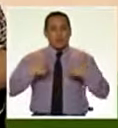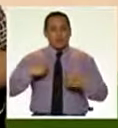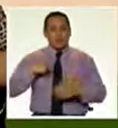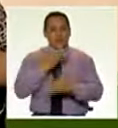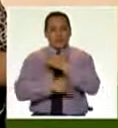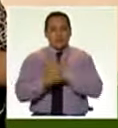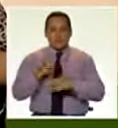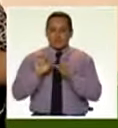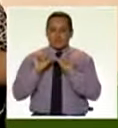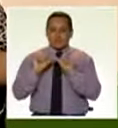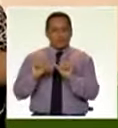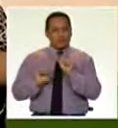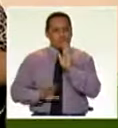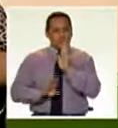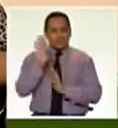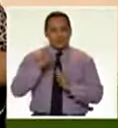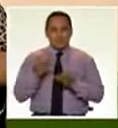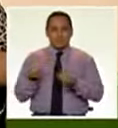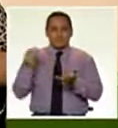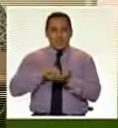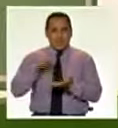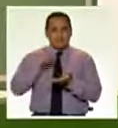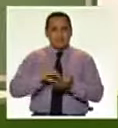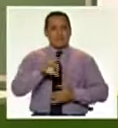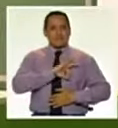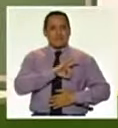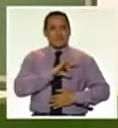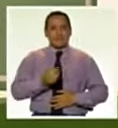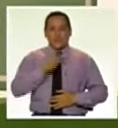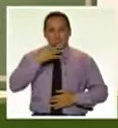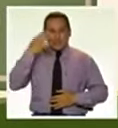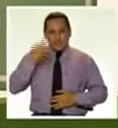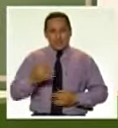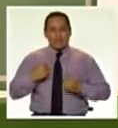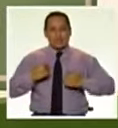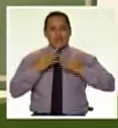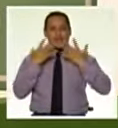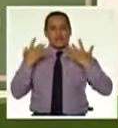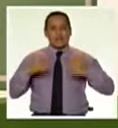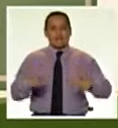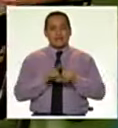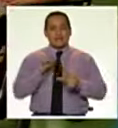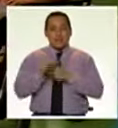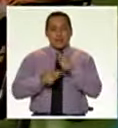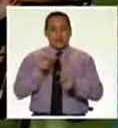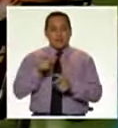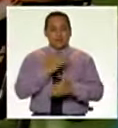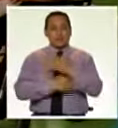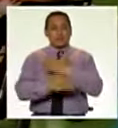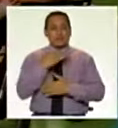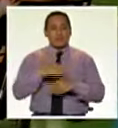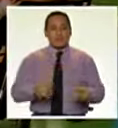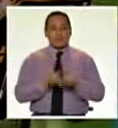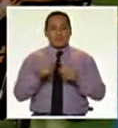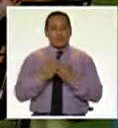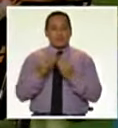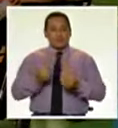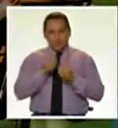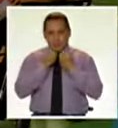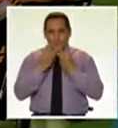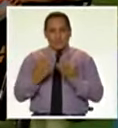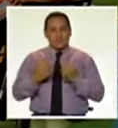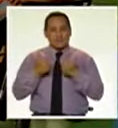los éxitos, sean adelante trayendo más medallas, porque de verdad que nos alegran, y al colectivo de personas con discapacidad, les hace mucho bien